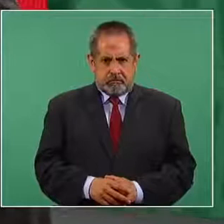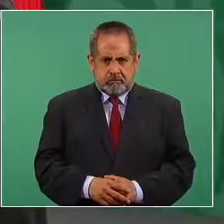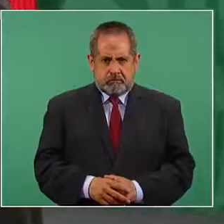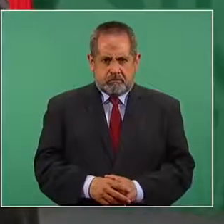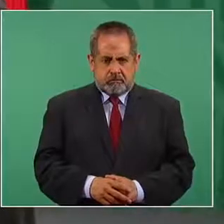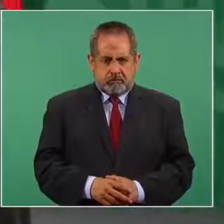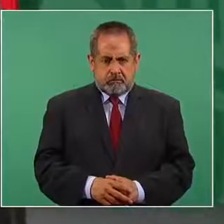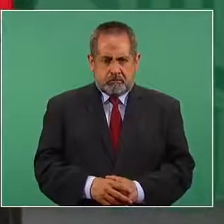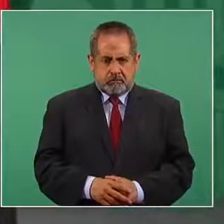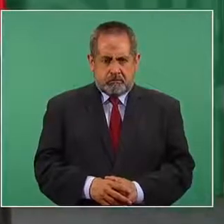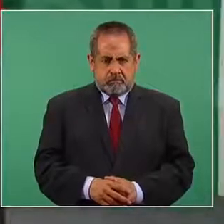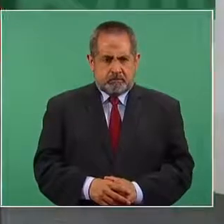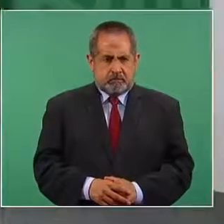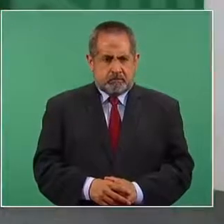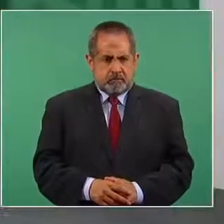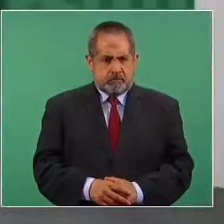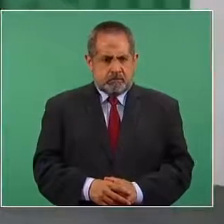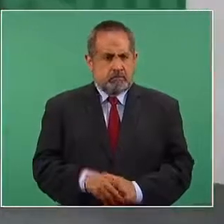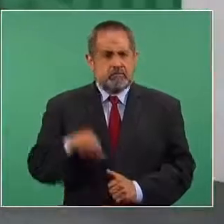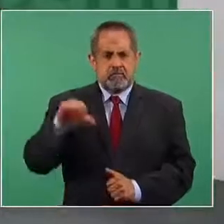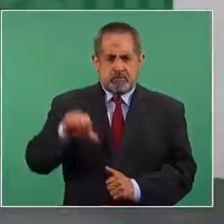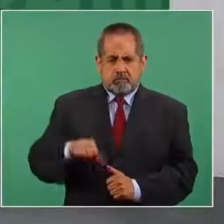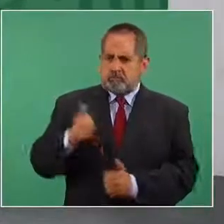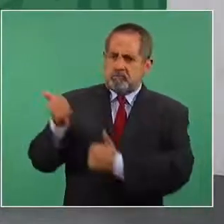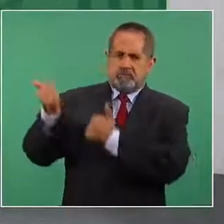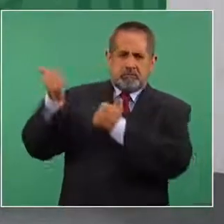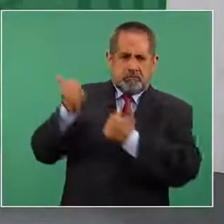Sí, hoy